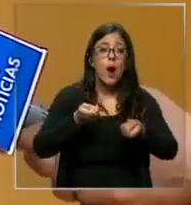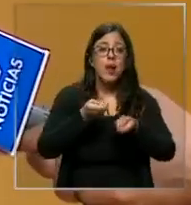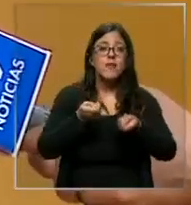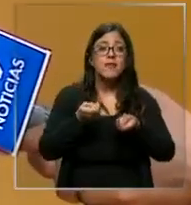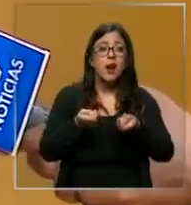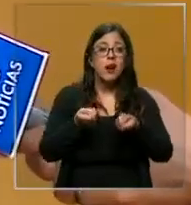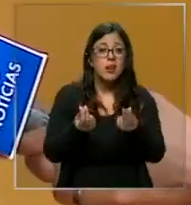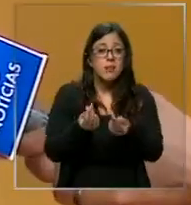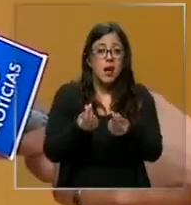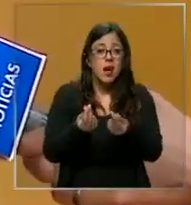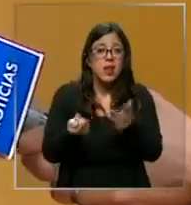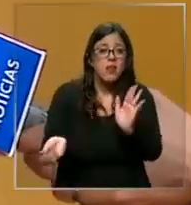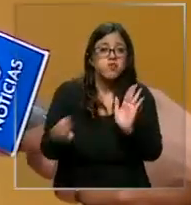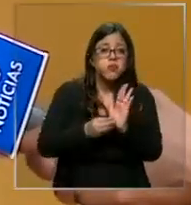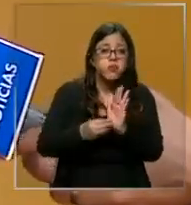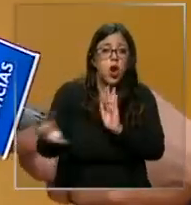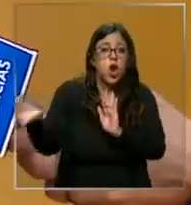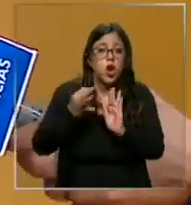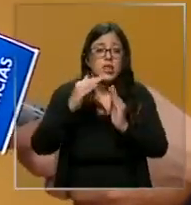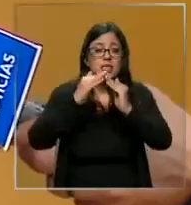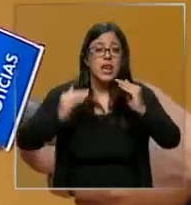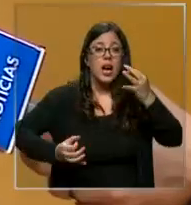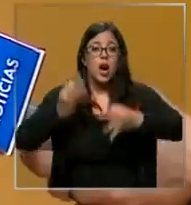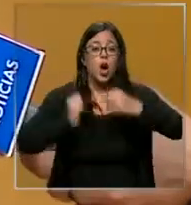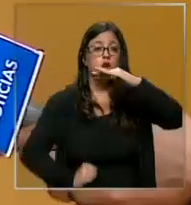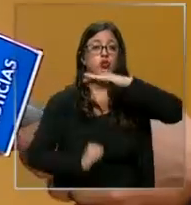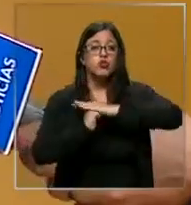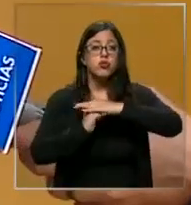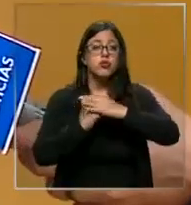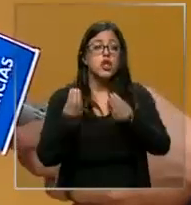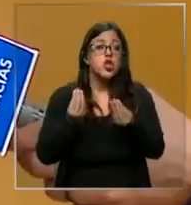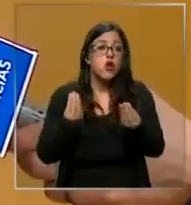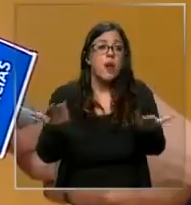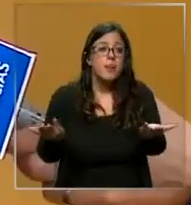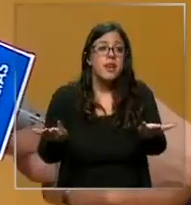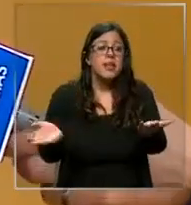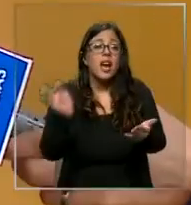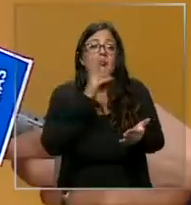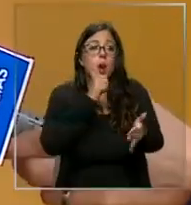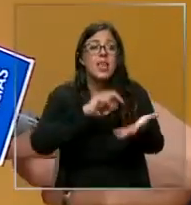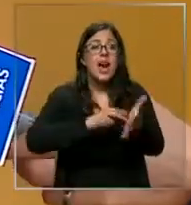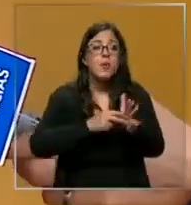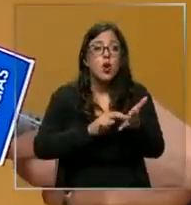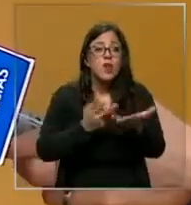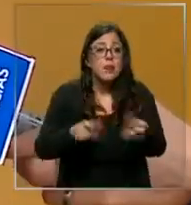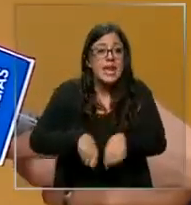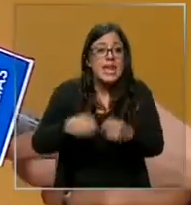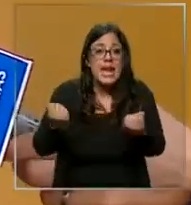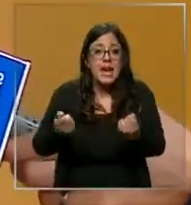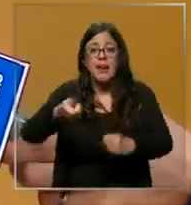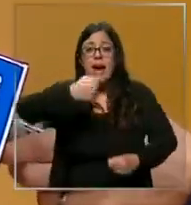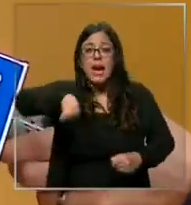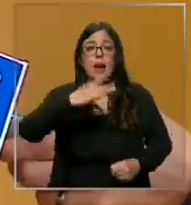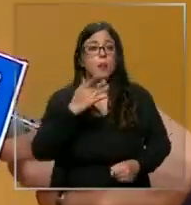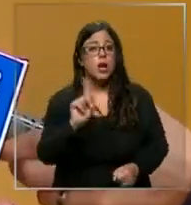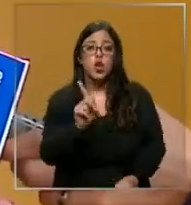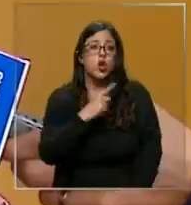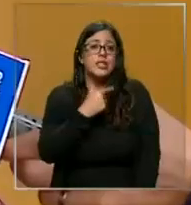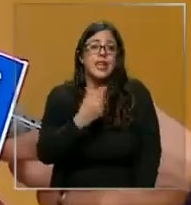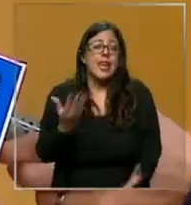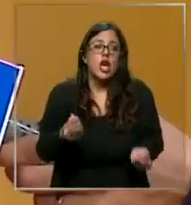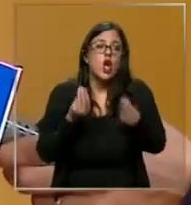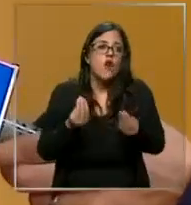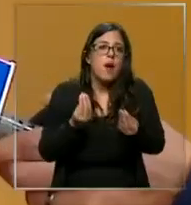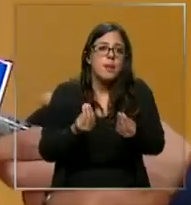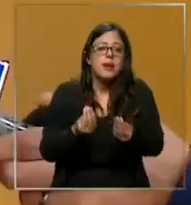exceso según el fallo de la Corte Suprema y que por supuesto por otro lado no entren en insolvencia y quiebren porque no es deseable quien